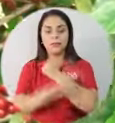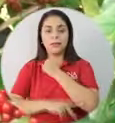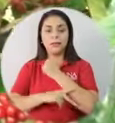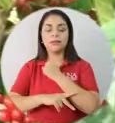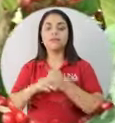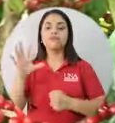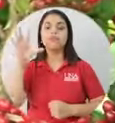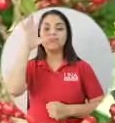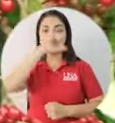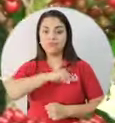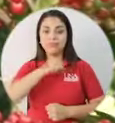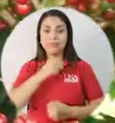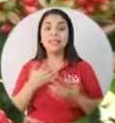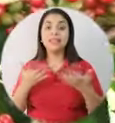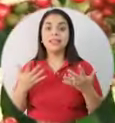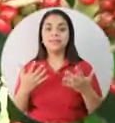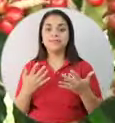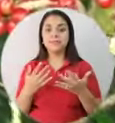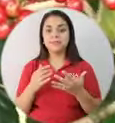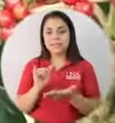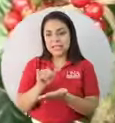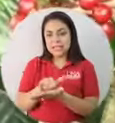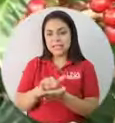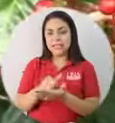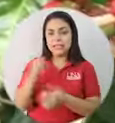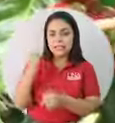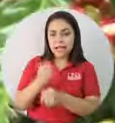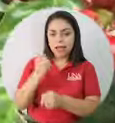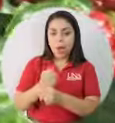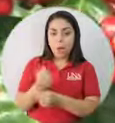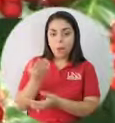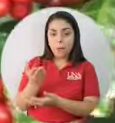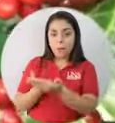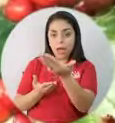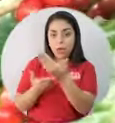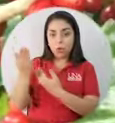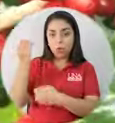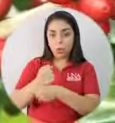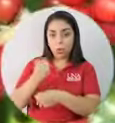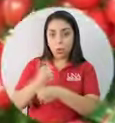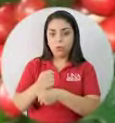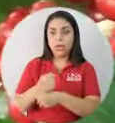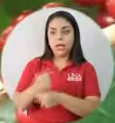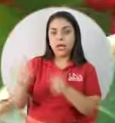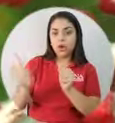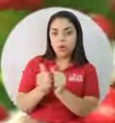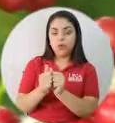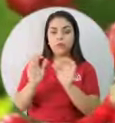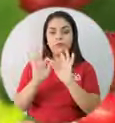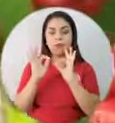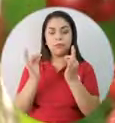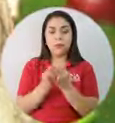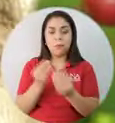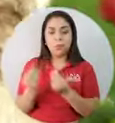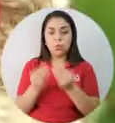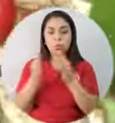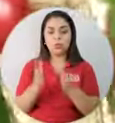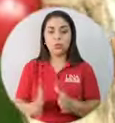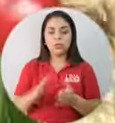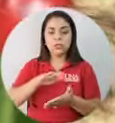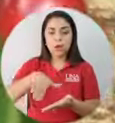país, uno realmente se da cuenta de que ese componente de mano de obra y de eslabonamiento con familias y con